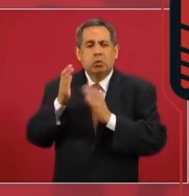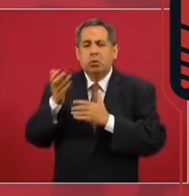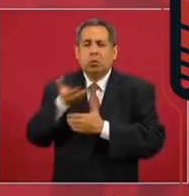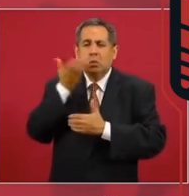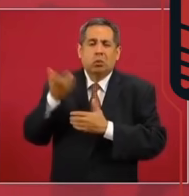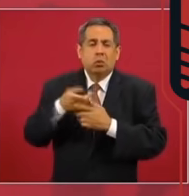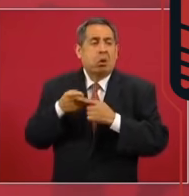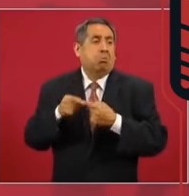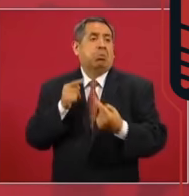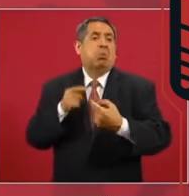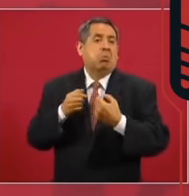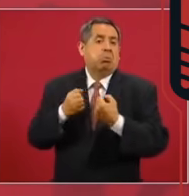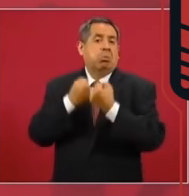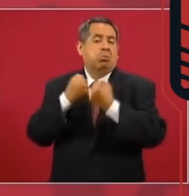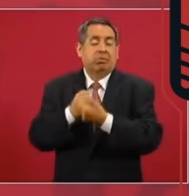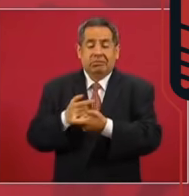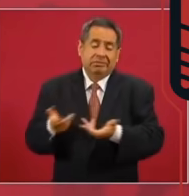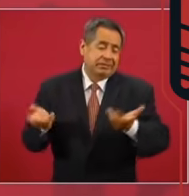reaccionario.